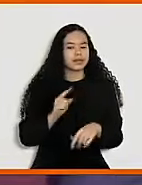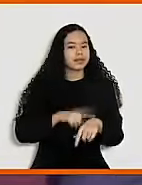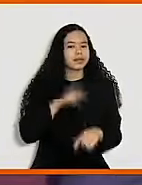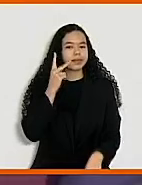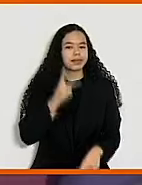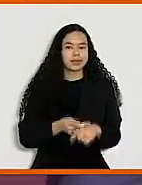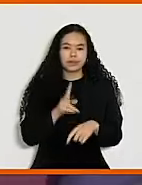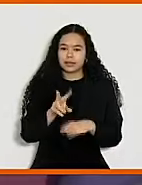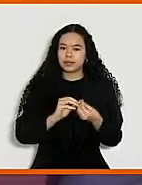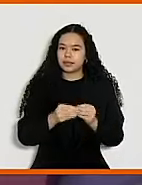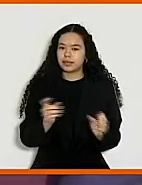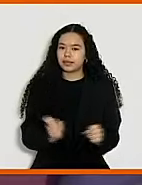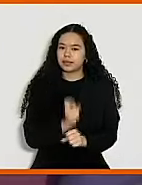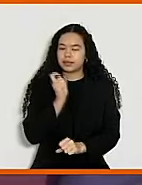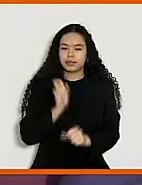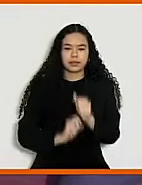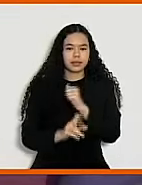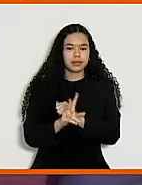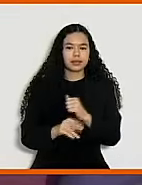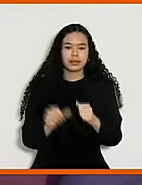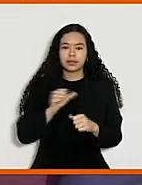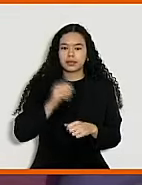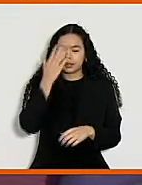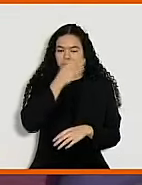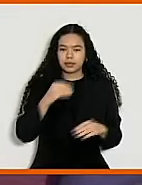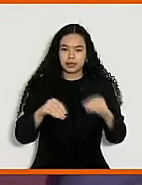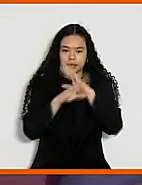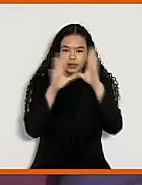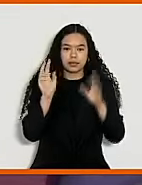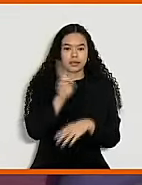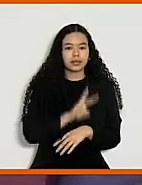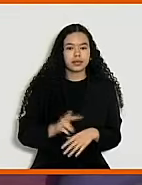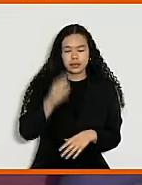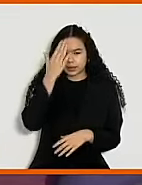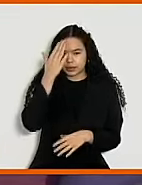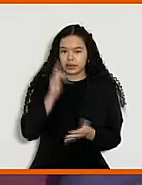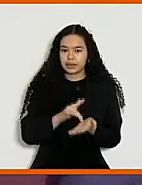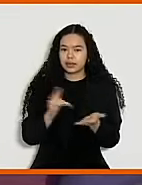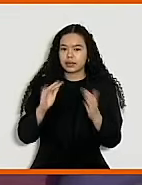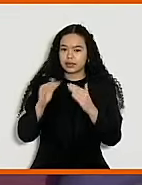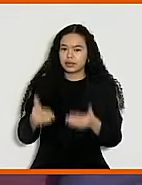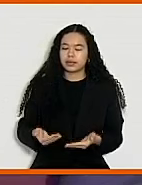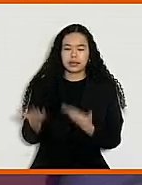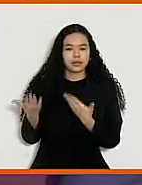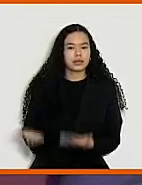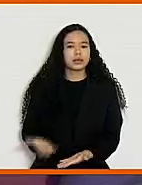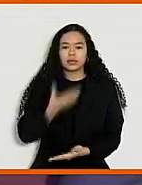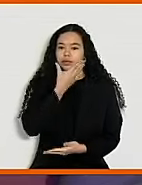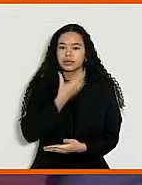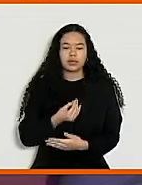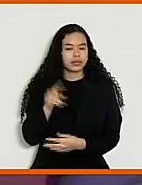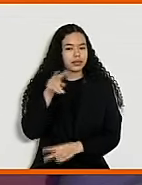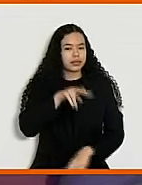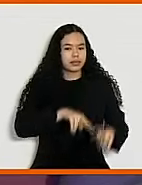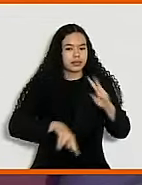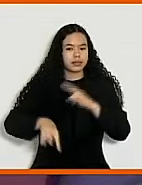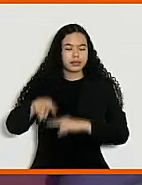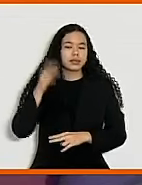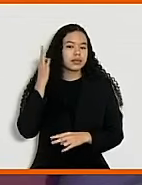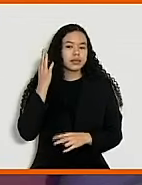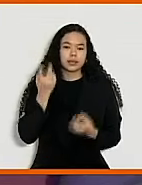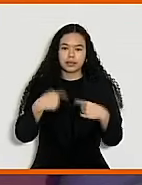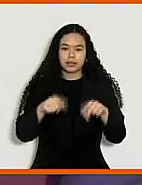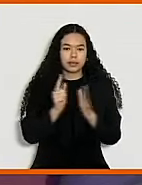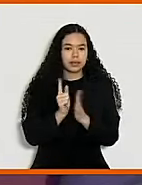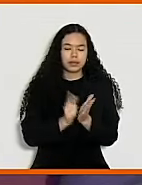números favorecidos para premiados. Y en esta agradable mañana de viernes le damos la gracia y la bienvenida a nuestro auditor y notario, quienes le dan transparencia a